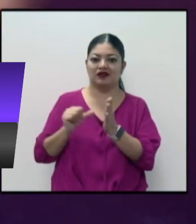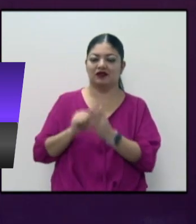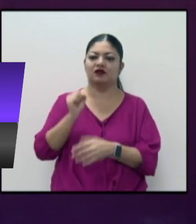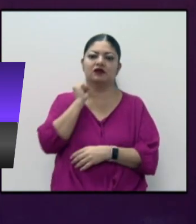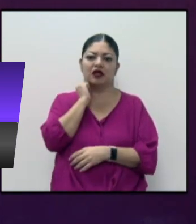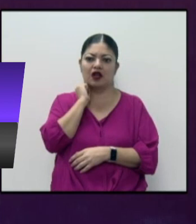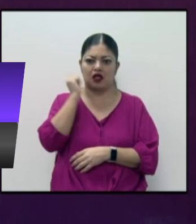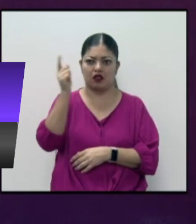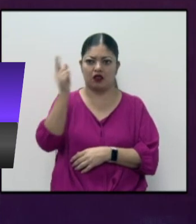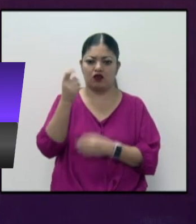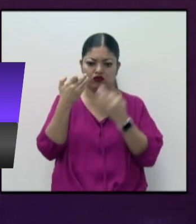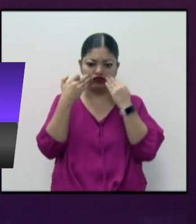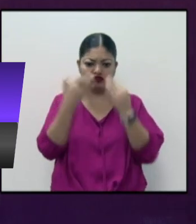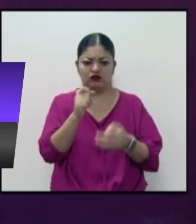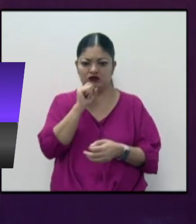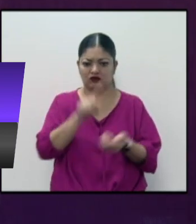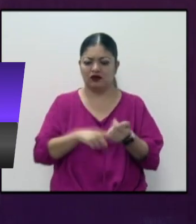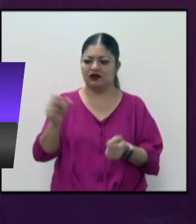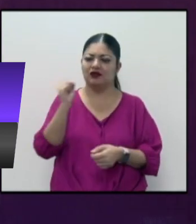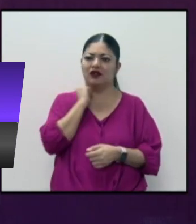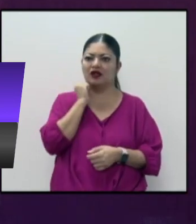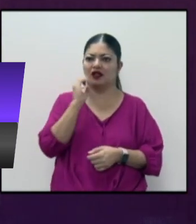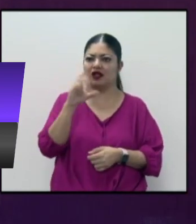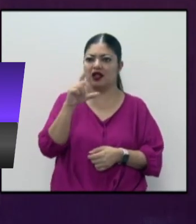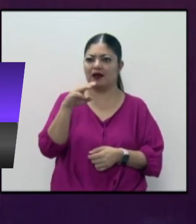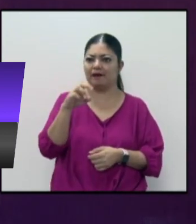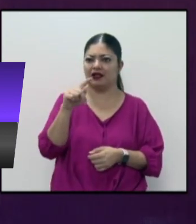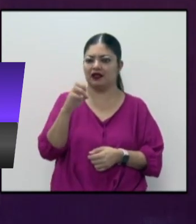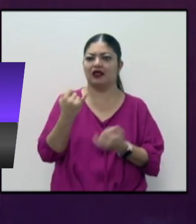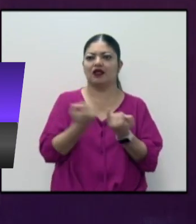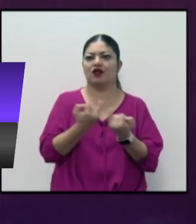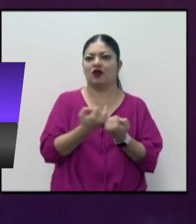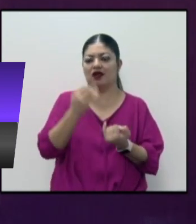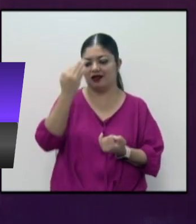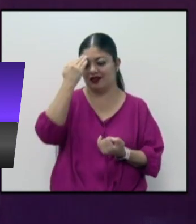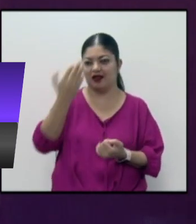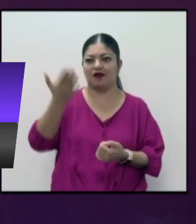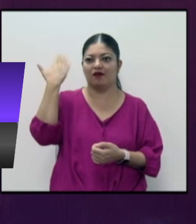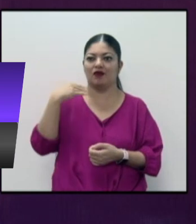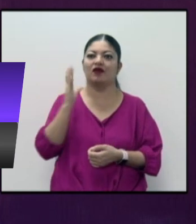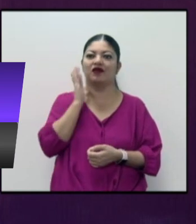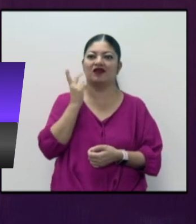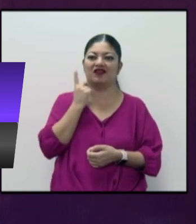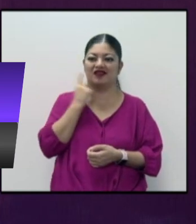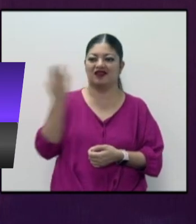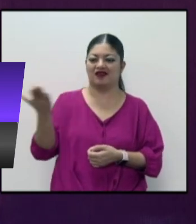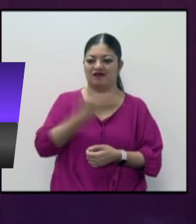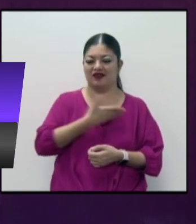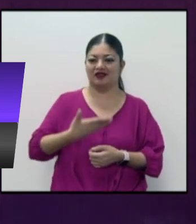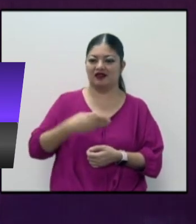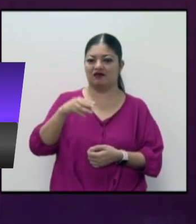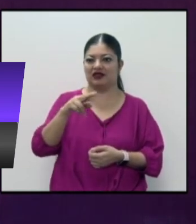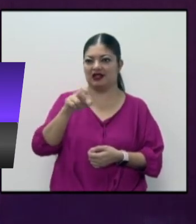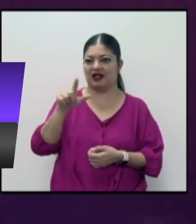estando precisamente el senador Clemente Castañeda y la entonces presidenta de este Congreso, Mirel Montes, que por aquí